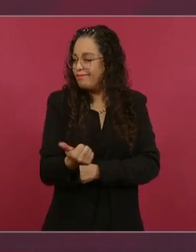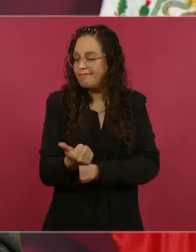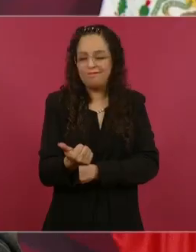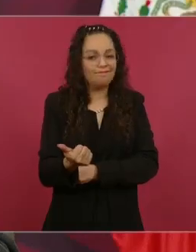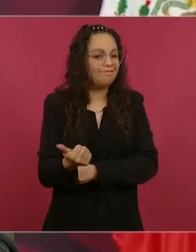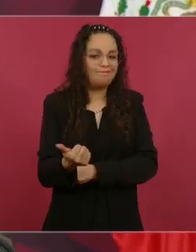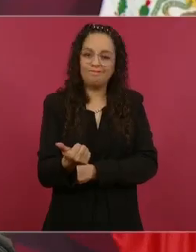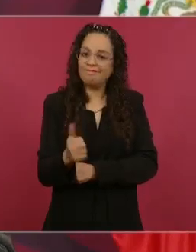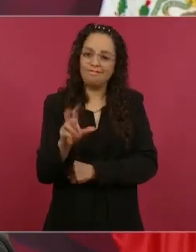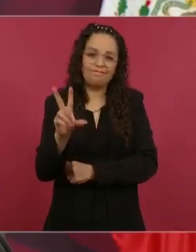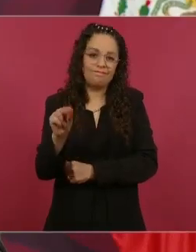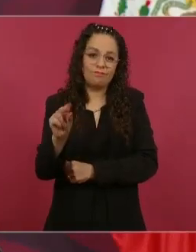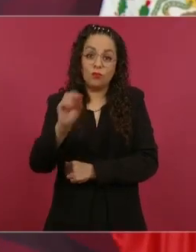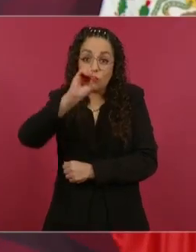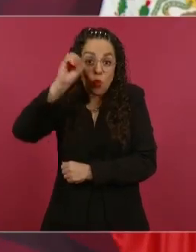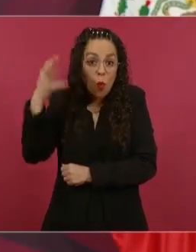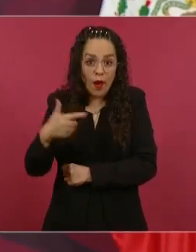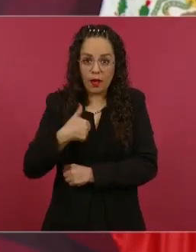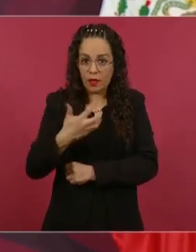¿O